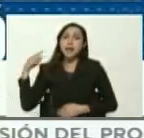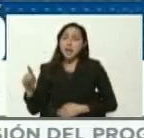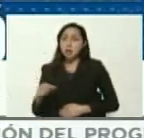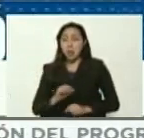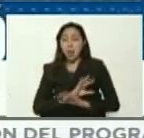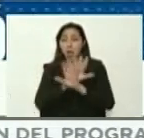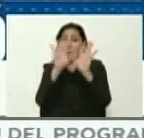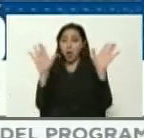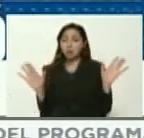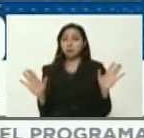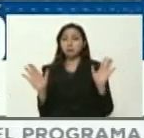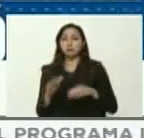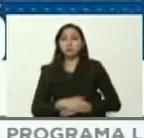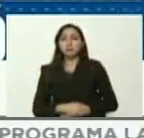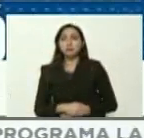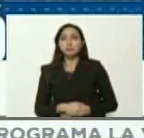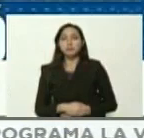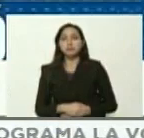clarito.